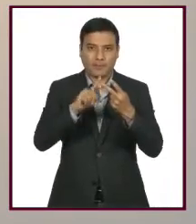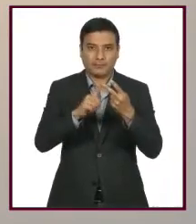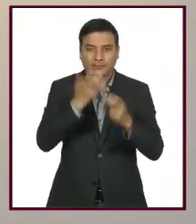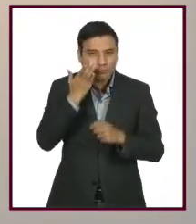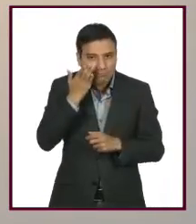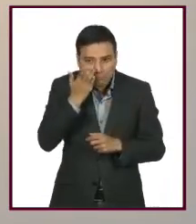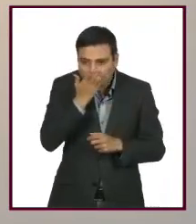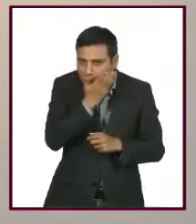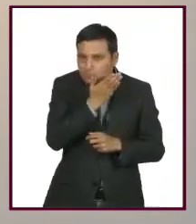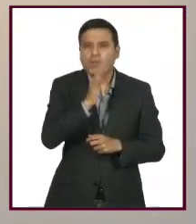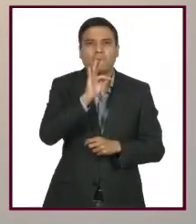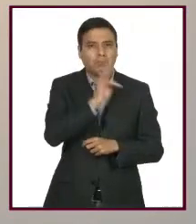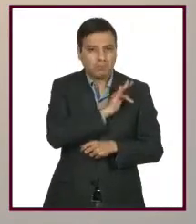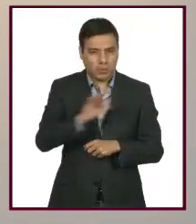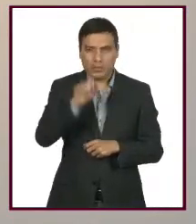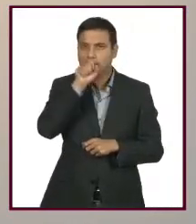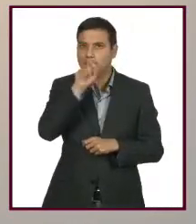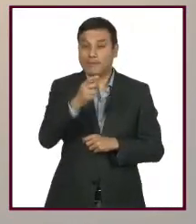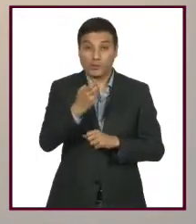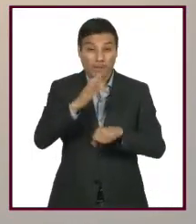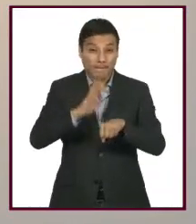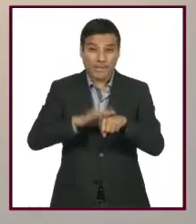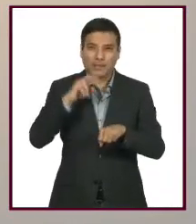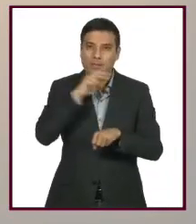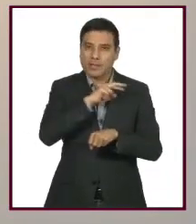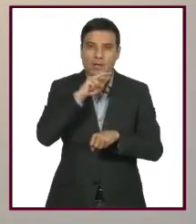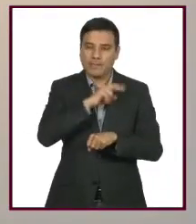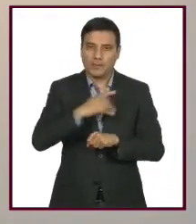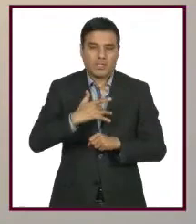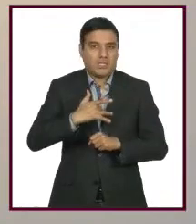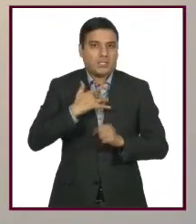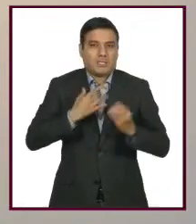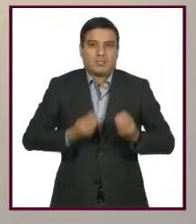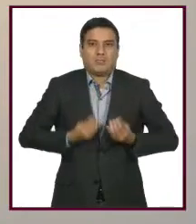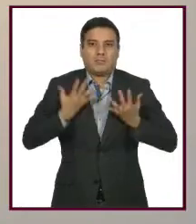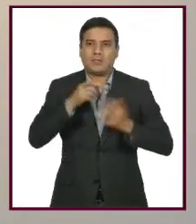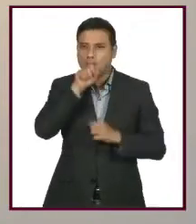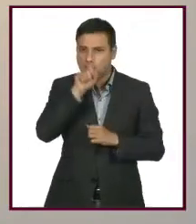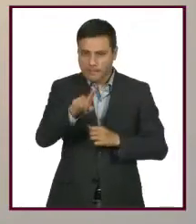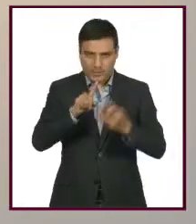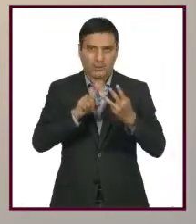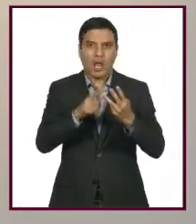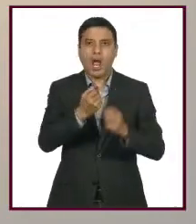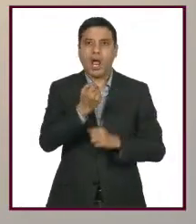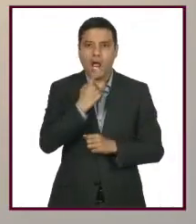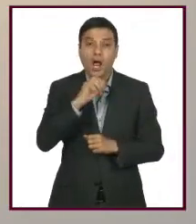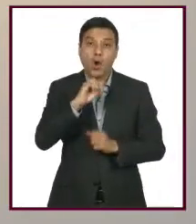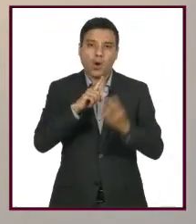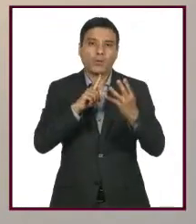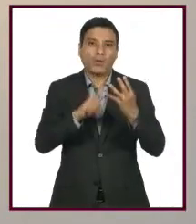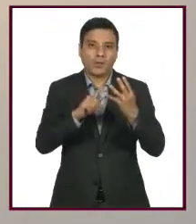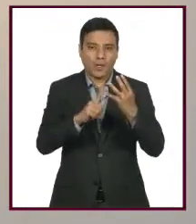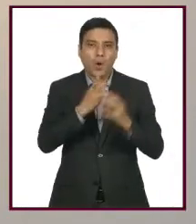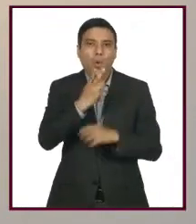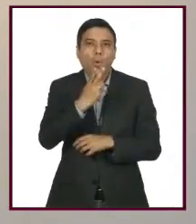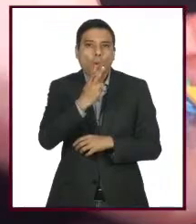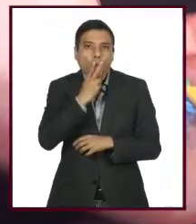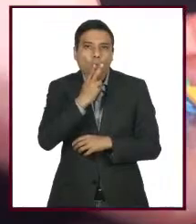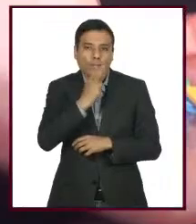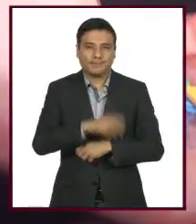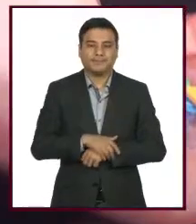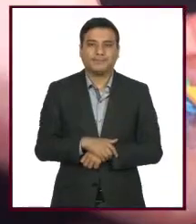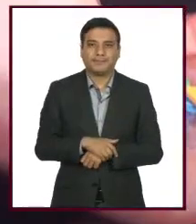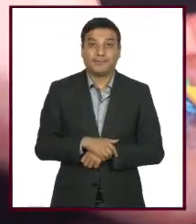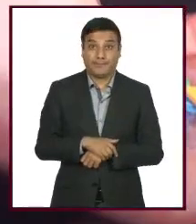inhalada también, que es de las más rápido su efecto, puede ser ingerida o fumada también. También. Bueno,